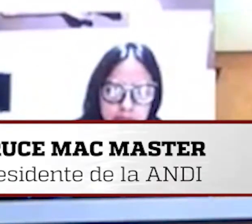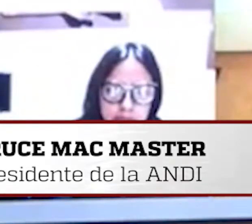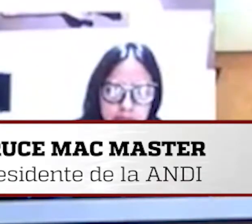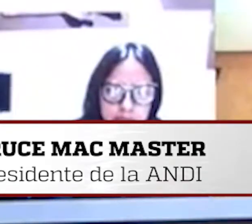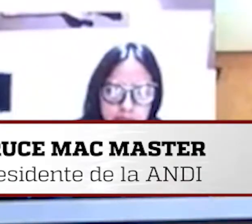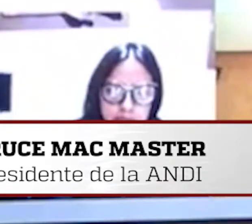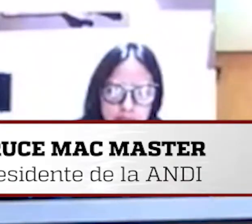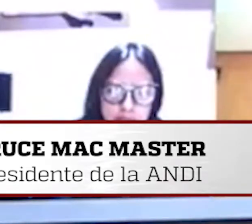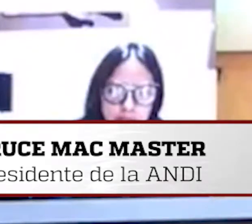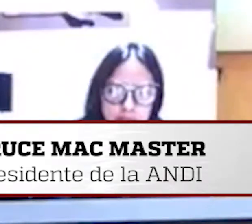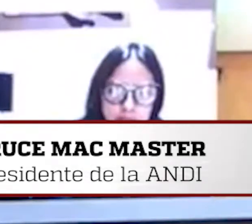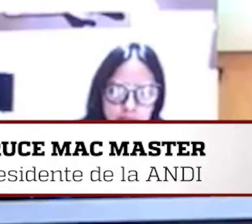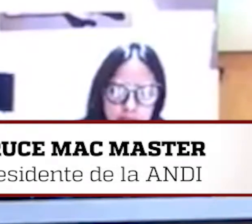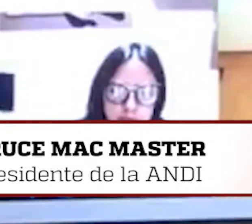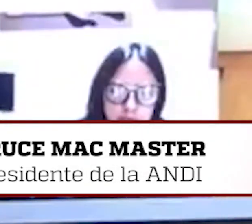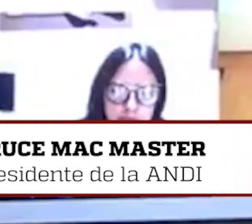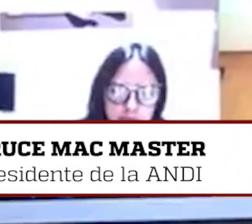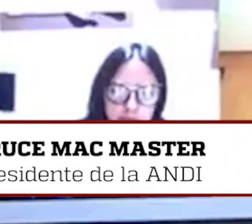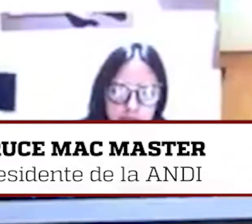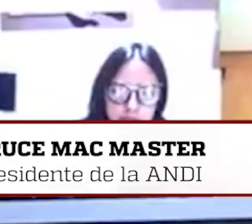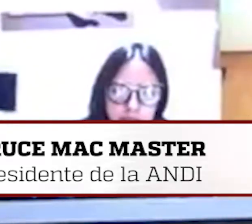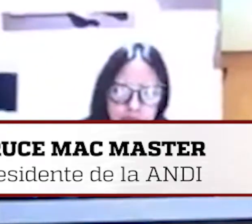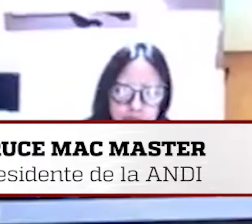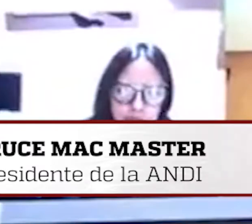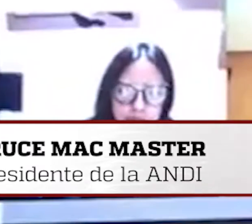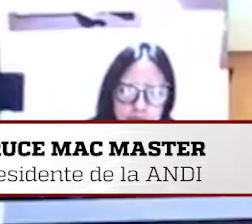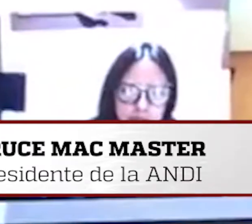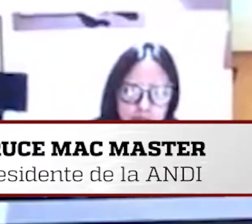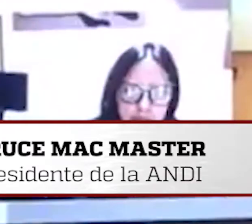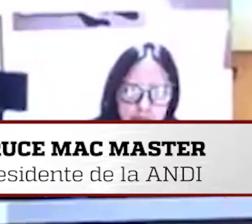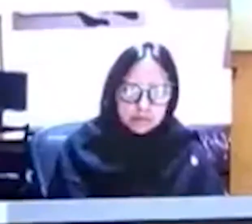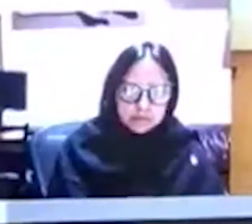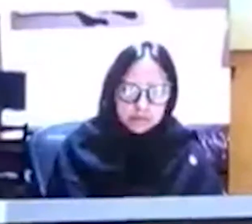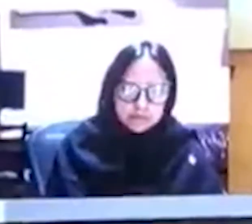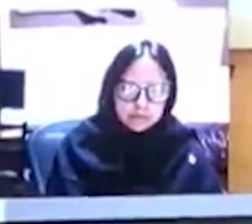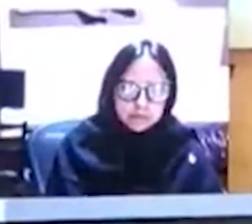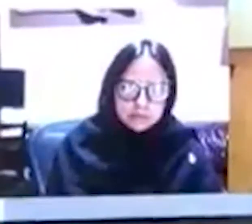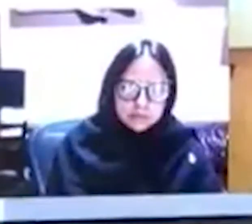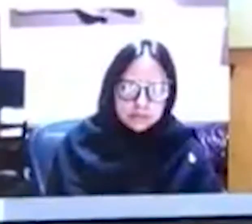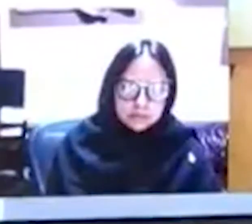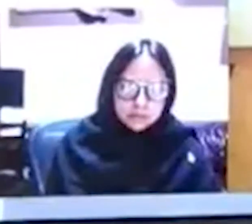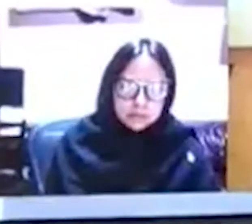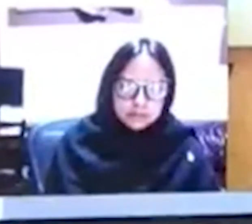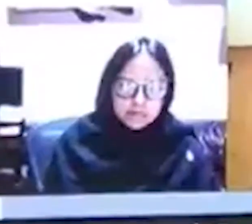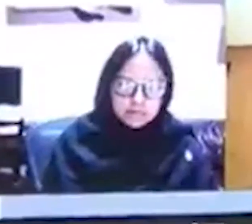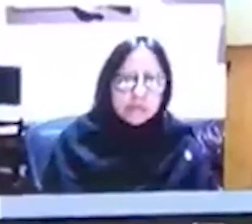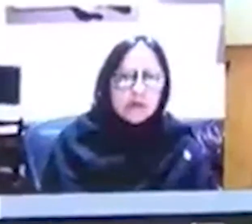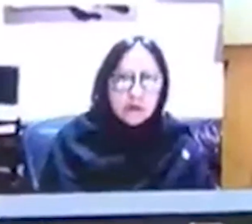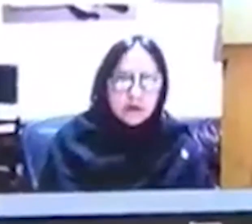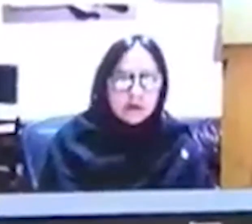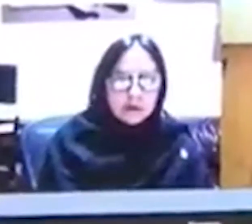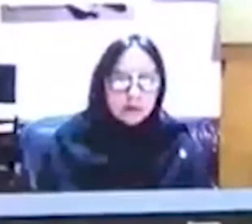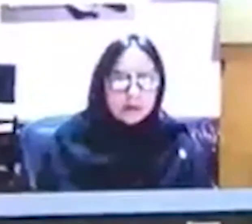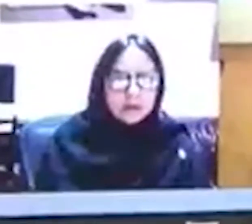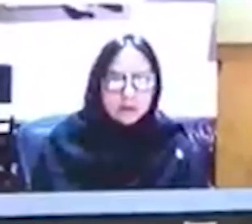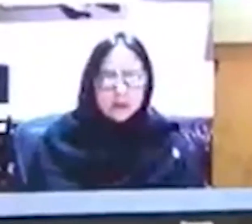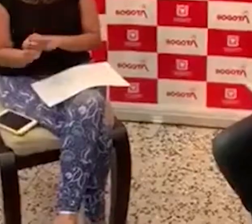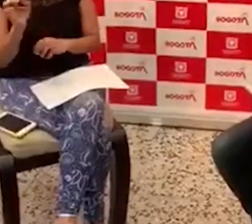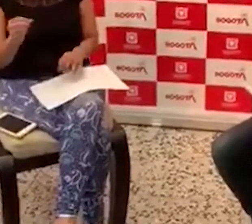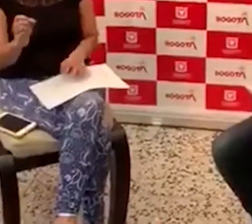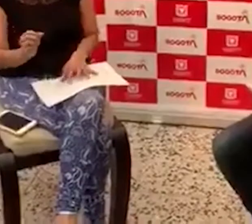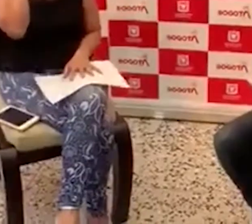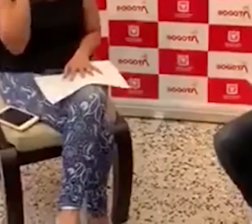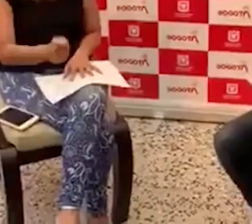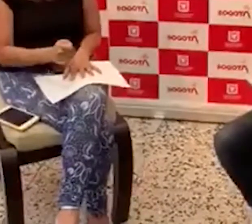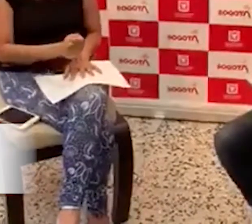recaudando en este momento los recursos. Ahí estamos recibiendo el dinero y luego lo que haremos es hacerle una transferencia seguramente a la Secretaría de Integración.